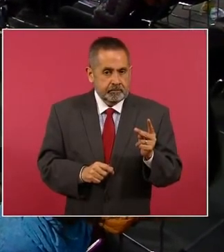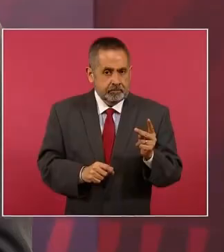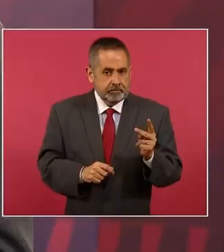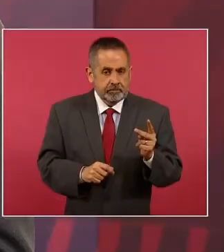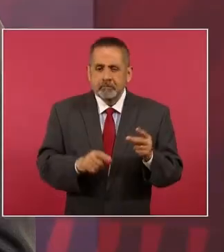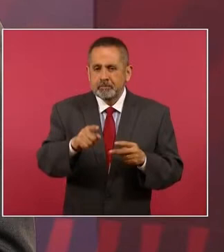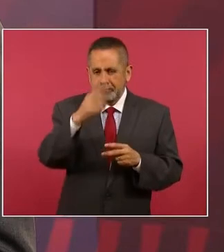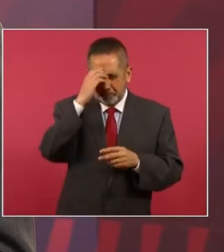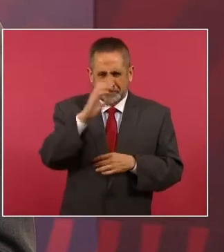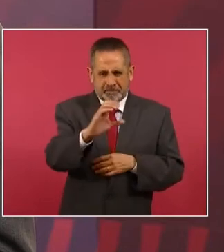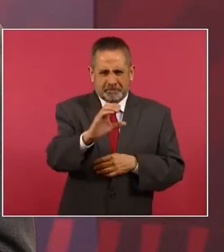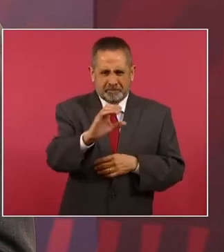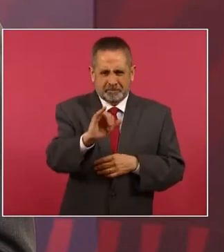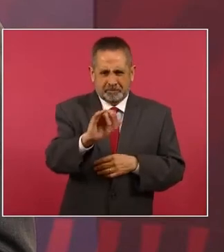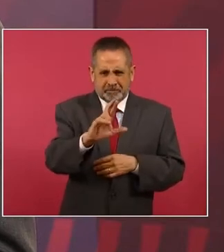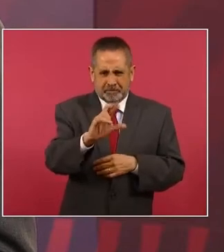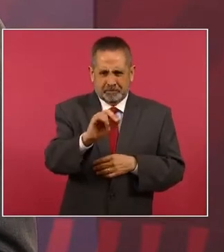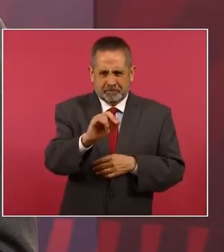a Ciro Gómez Leyva.